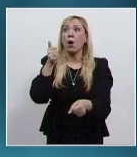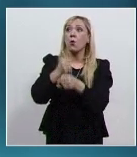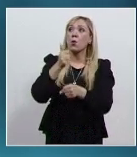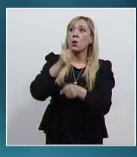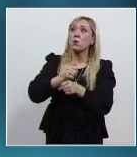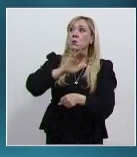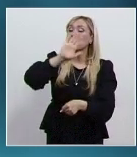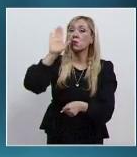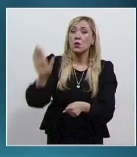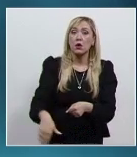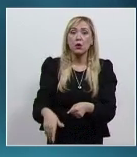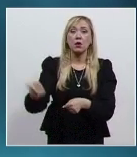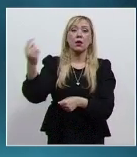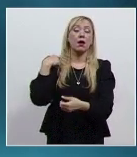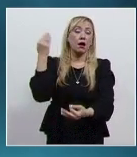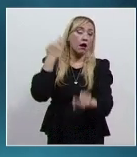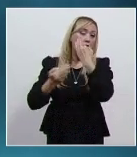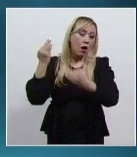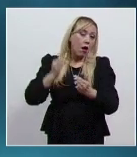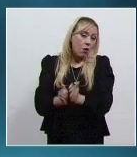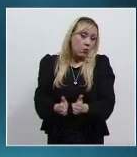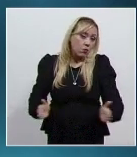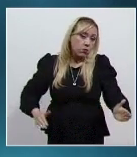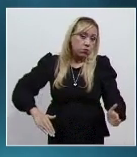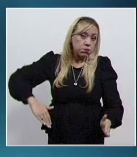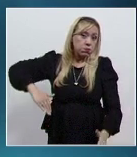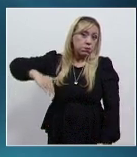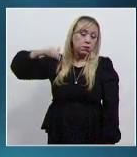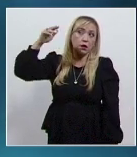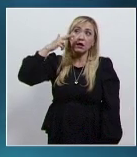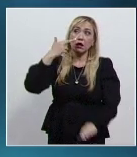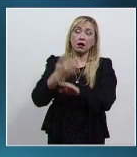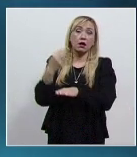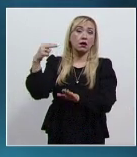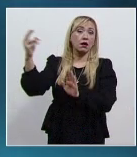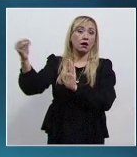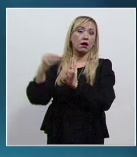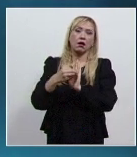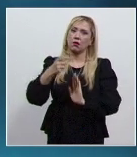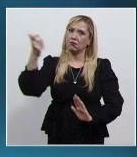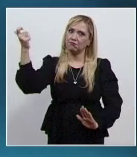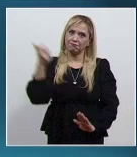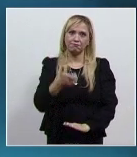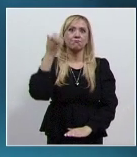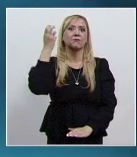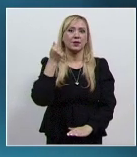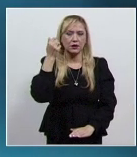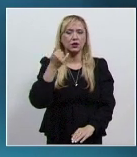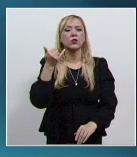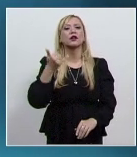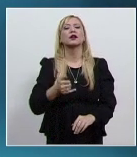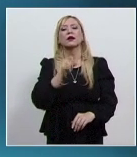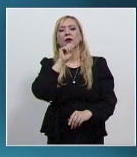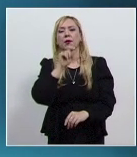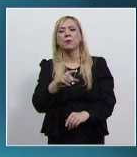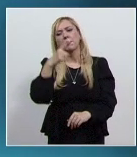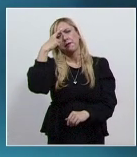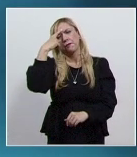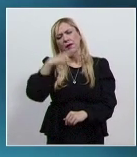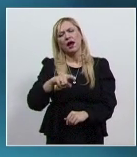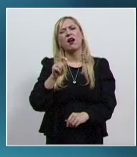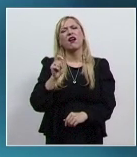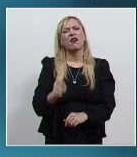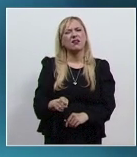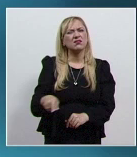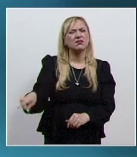abuela que asumió la patria potestad, además de 2 criterios relacionados con los beneficiarios controladores